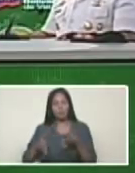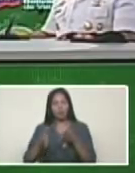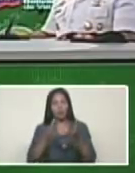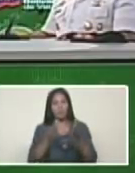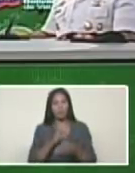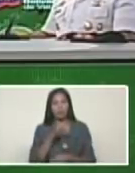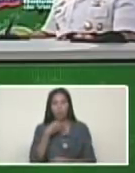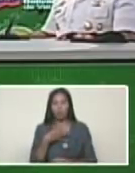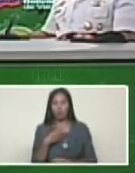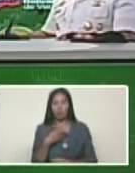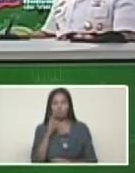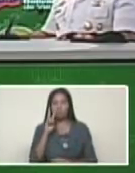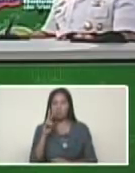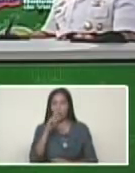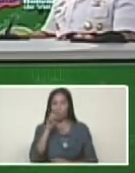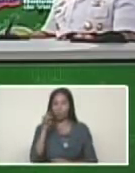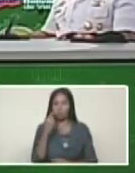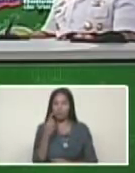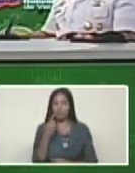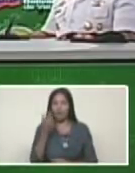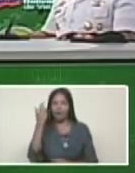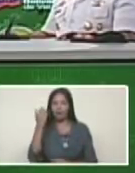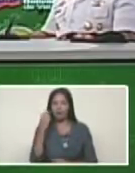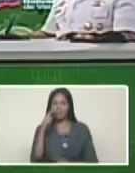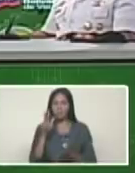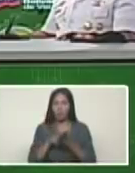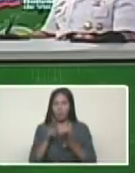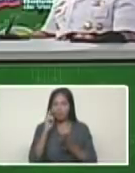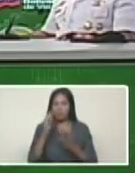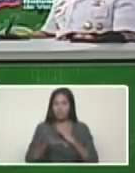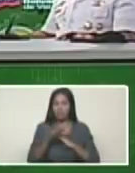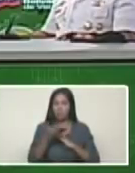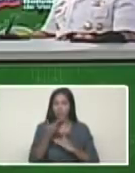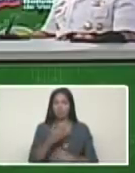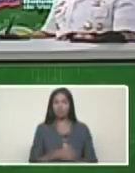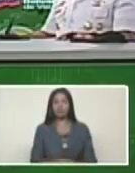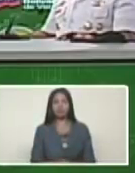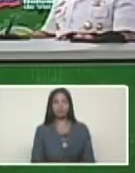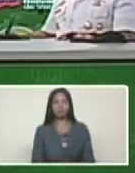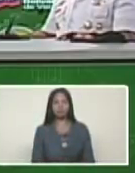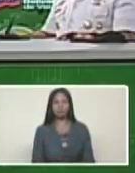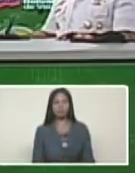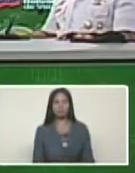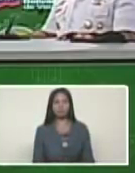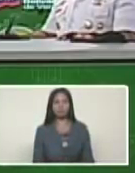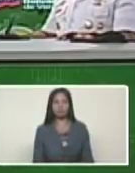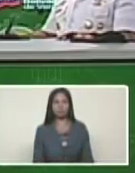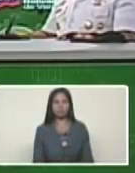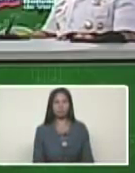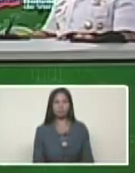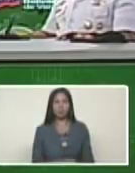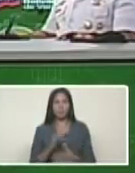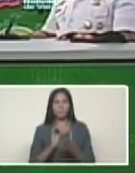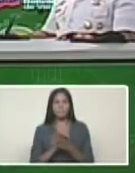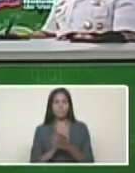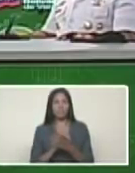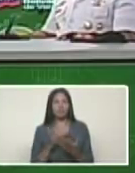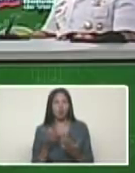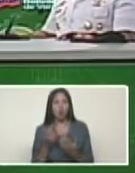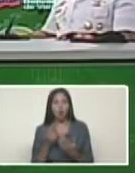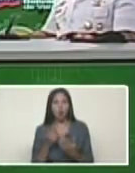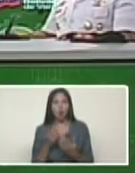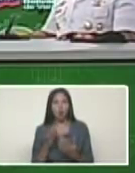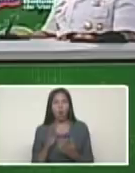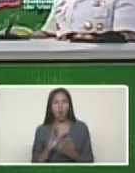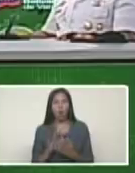Bueno, fíjense ustedes, aquí hay otra propuesta muy importante. Compañero general en jefe, Vladimir Padrino